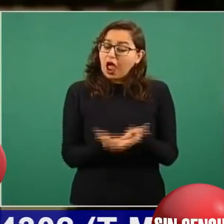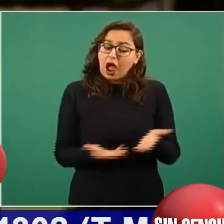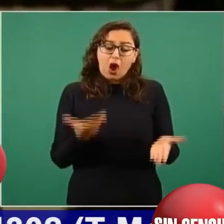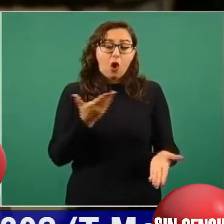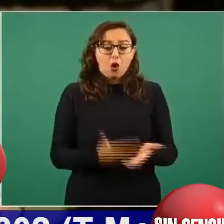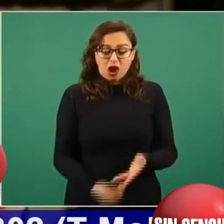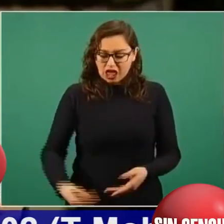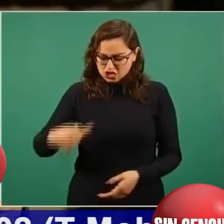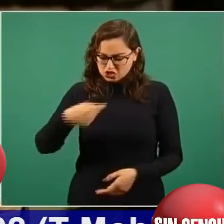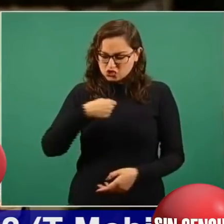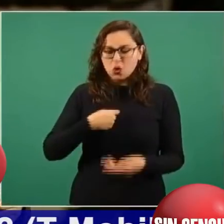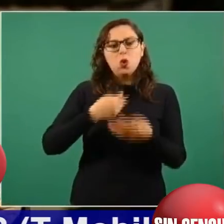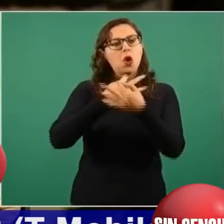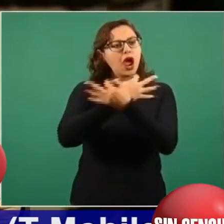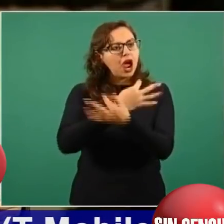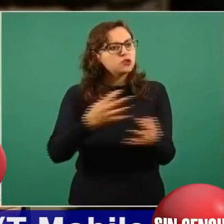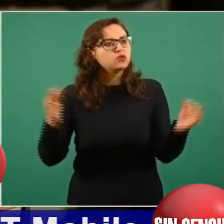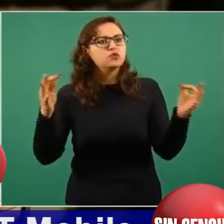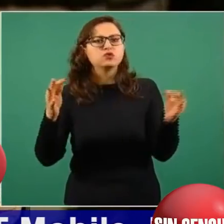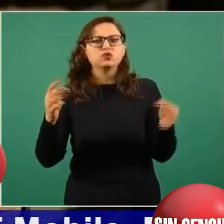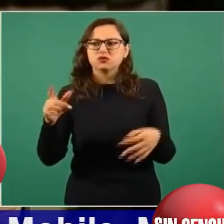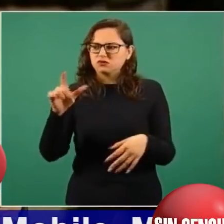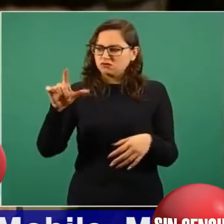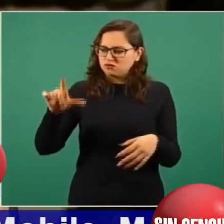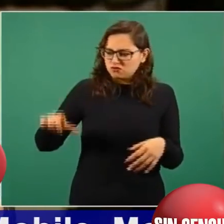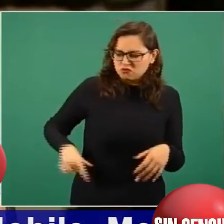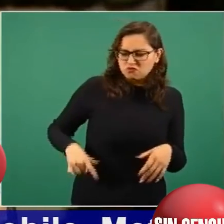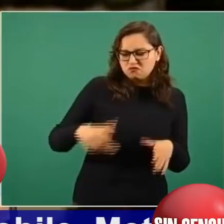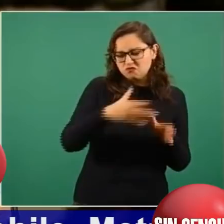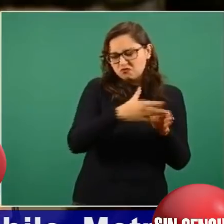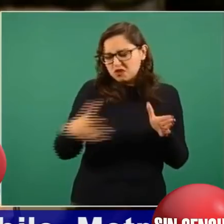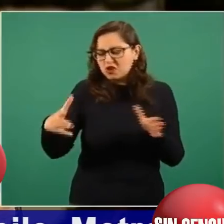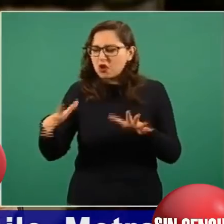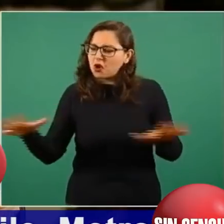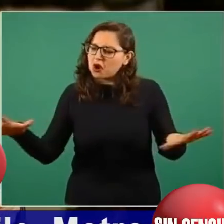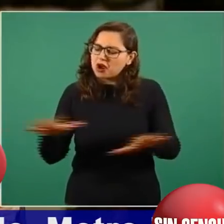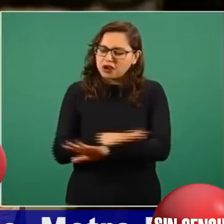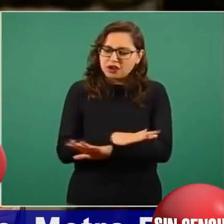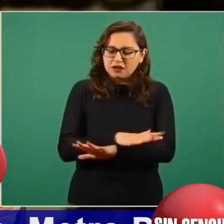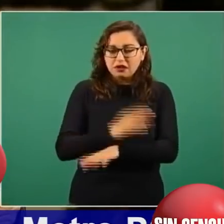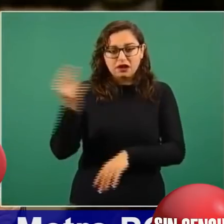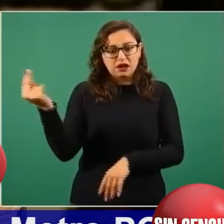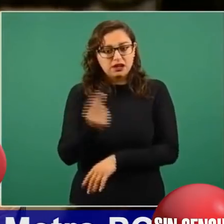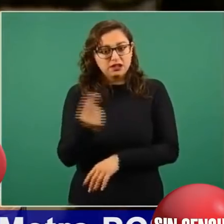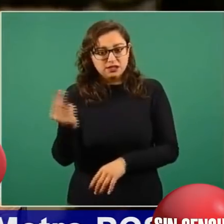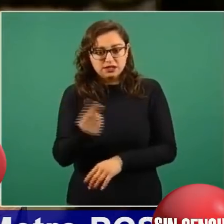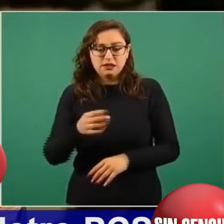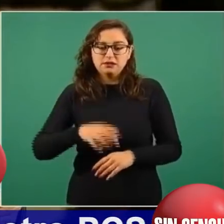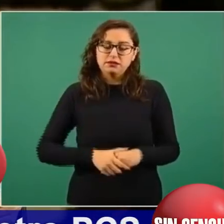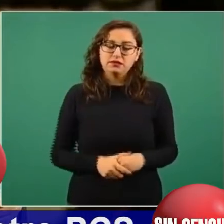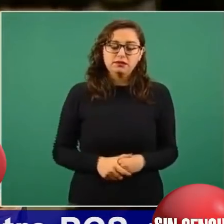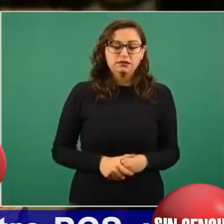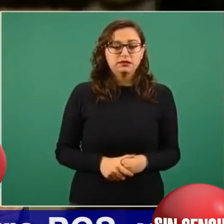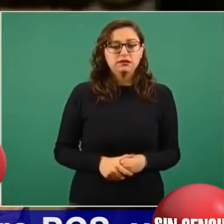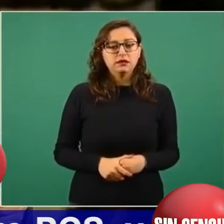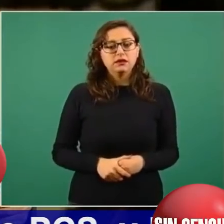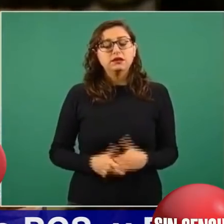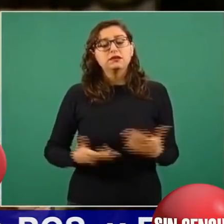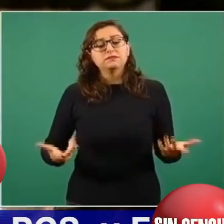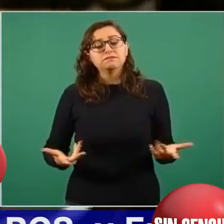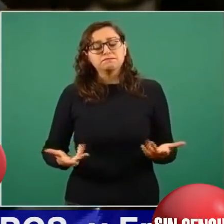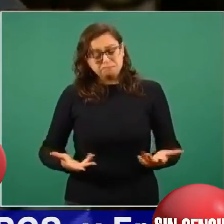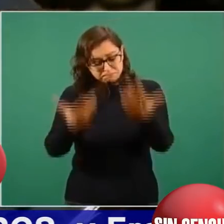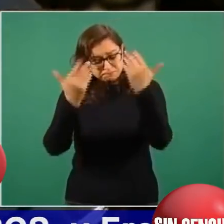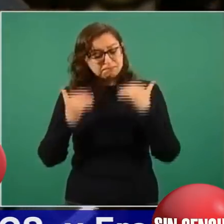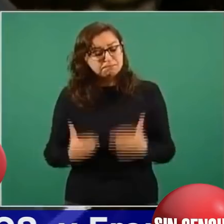cambio ahora en este sexenio. La pregunta es: ¿qué proyecto y qué plan hay para